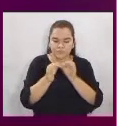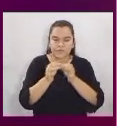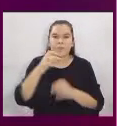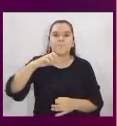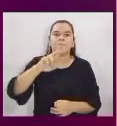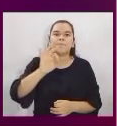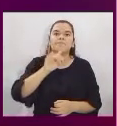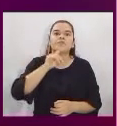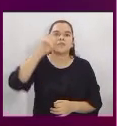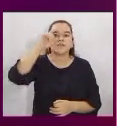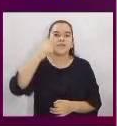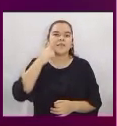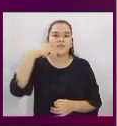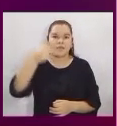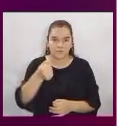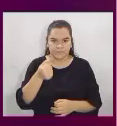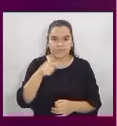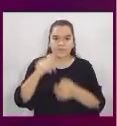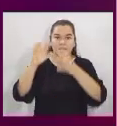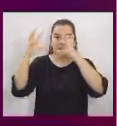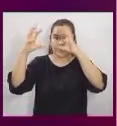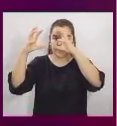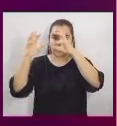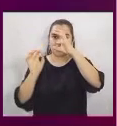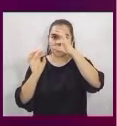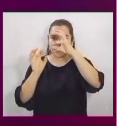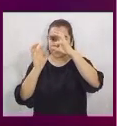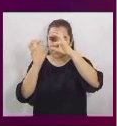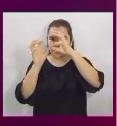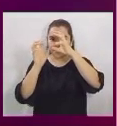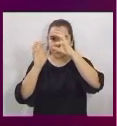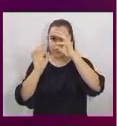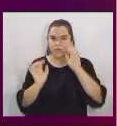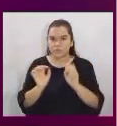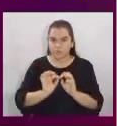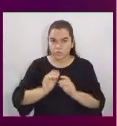el cerebelo, este cerebelo va a comenzar a funcionar mal.